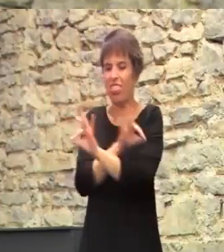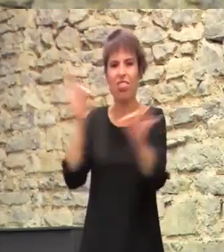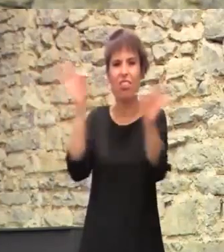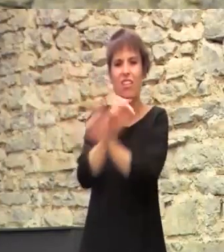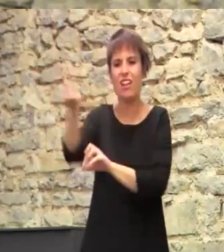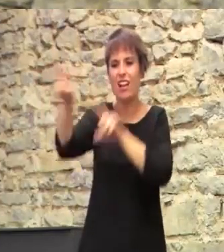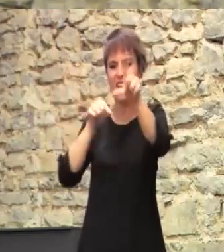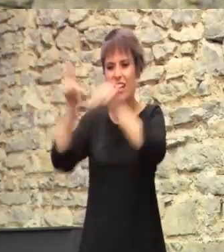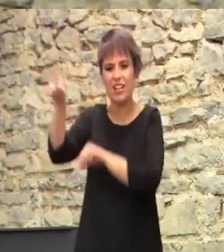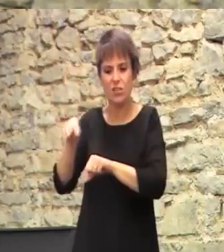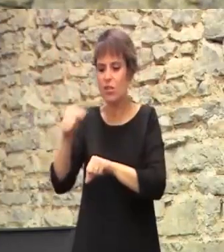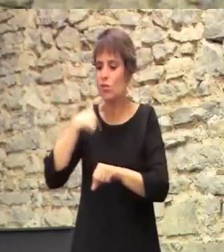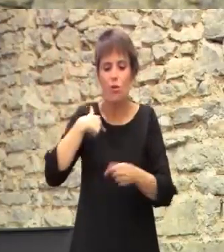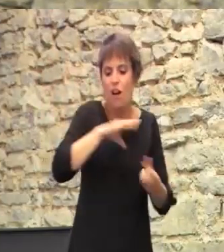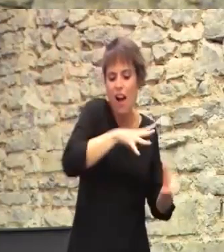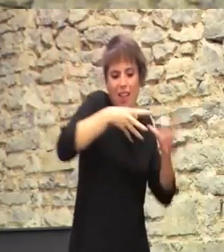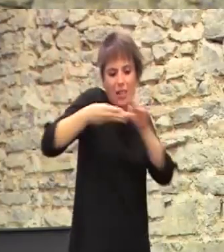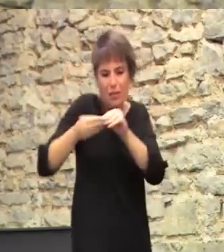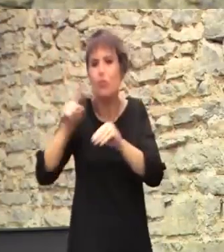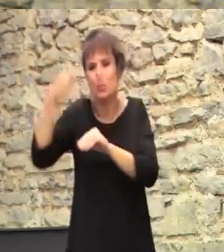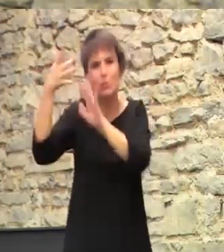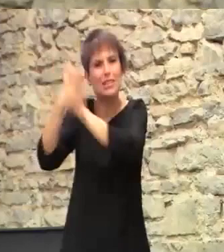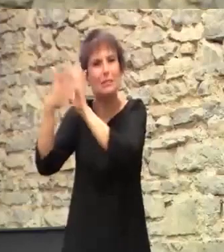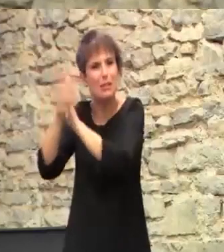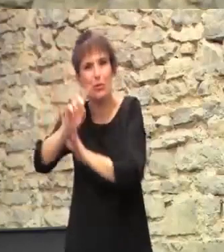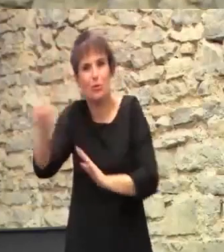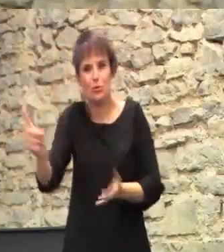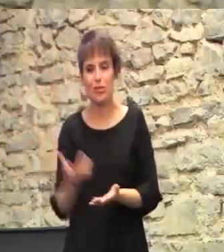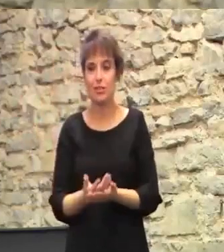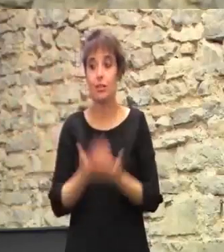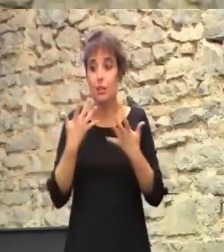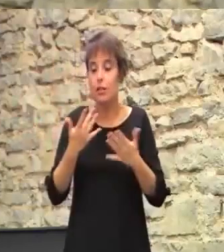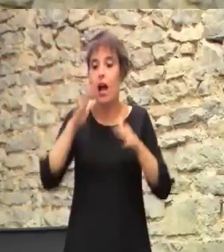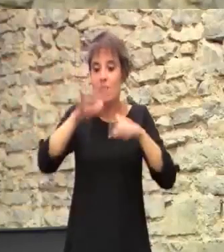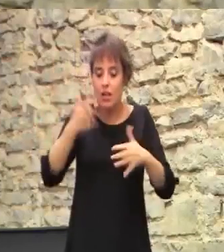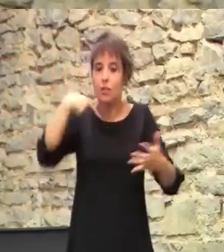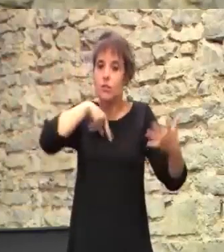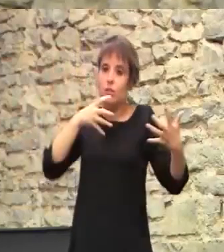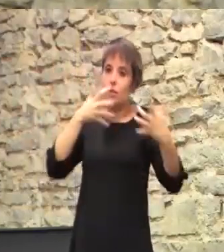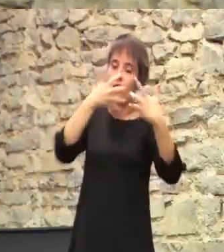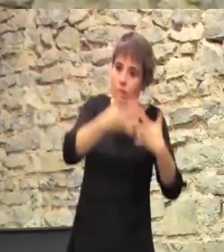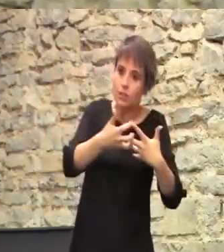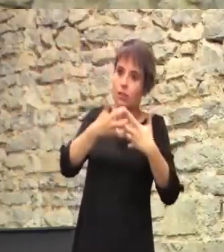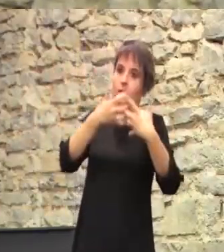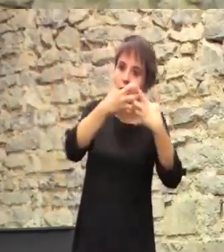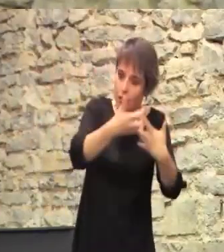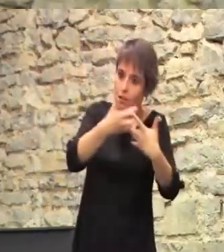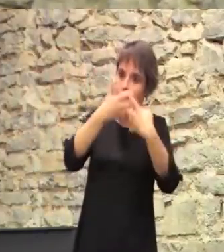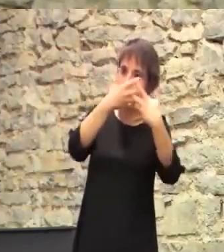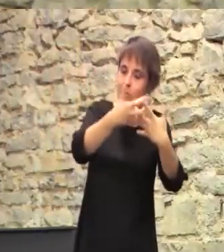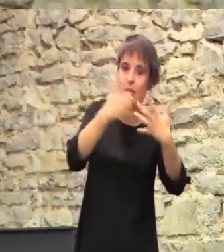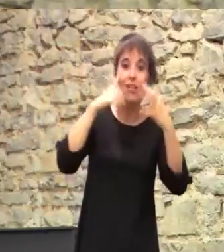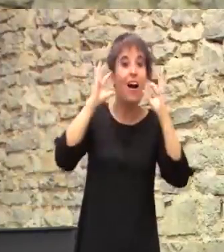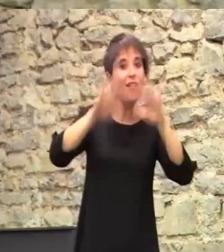con preferencias adaptativas que ellos ya lo vamos a ver bueno y ahí venimos nadando y con cosas pero seguimos